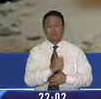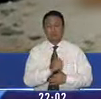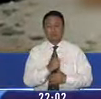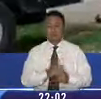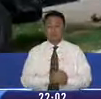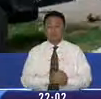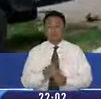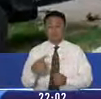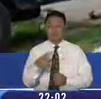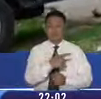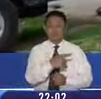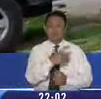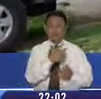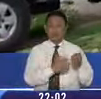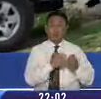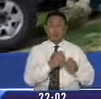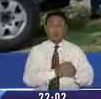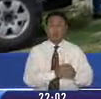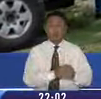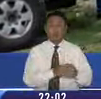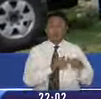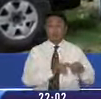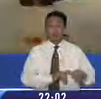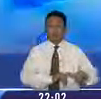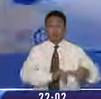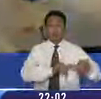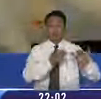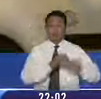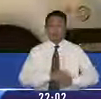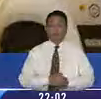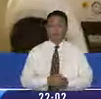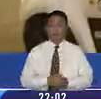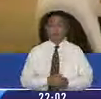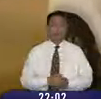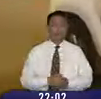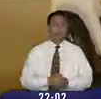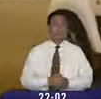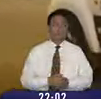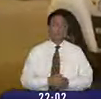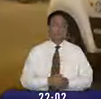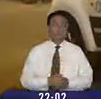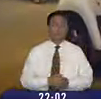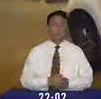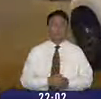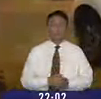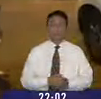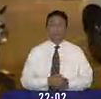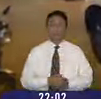lejos de terminar. Informó Marilyn Jaramillo.